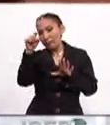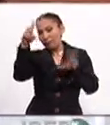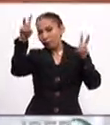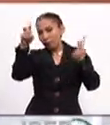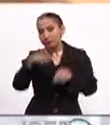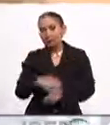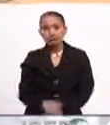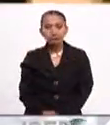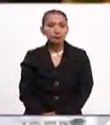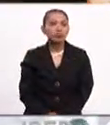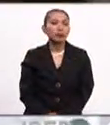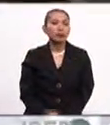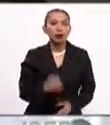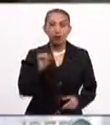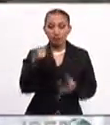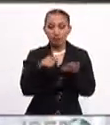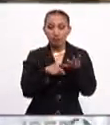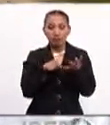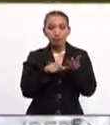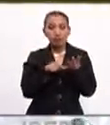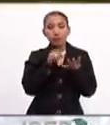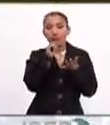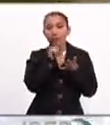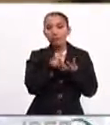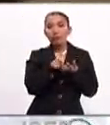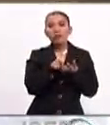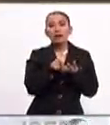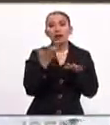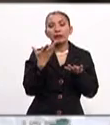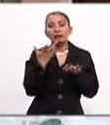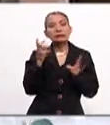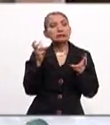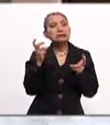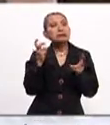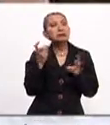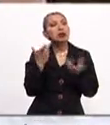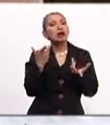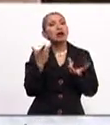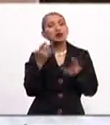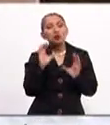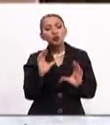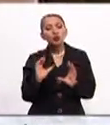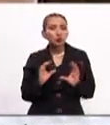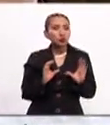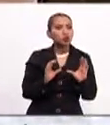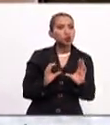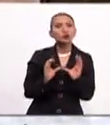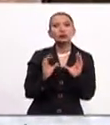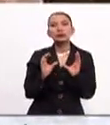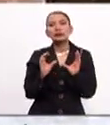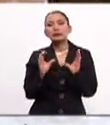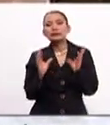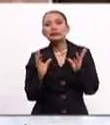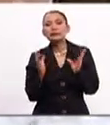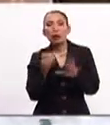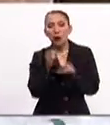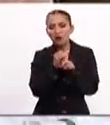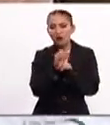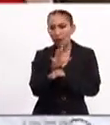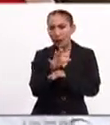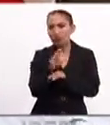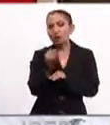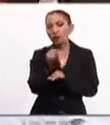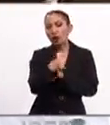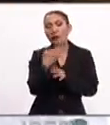en Roma. Otro elemento importante también fue la cuestión del sigilo o la información